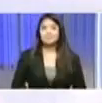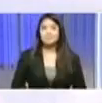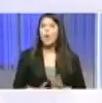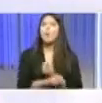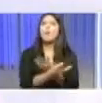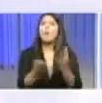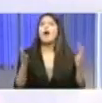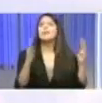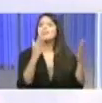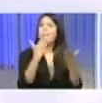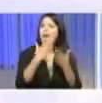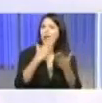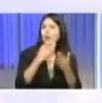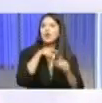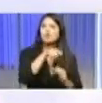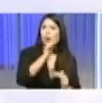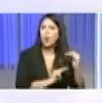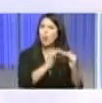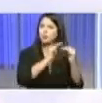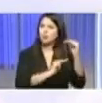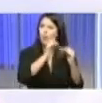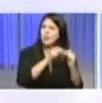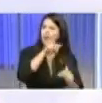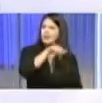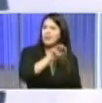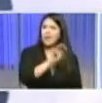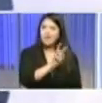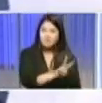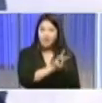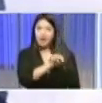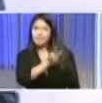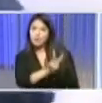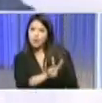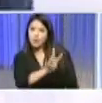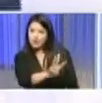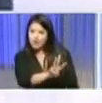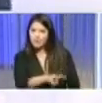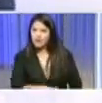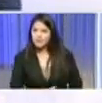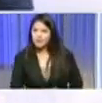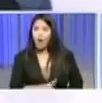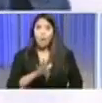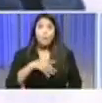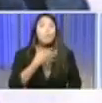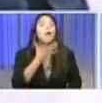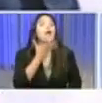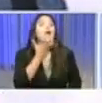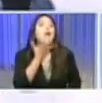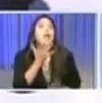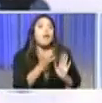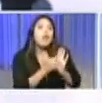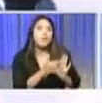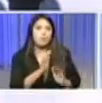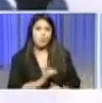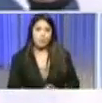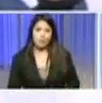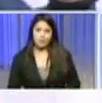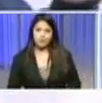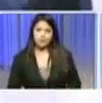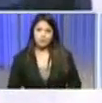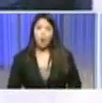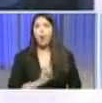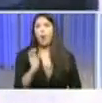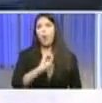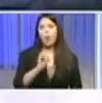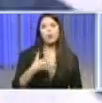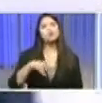¿Cuántas escuelas ha construido, parásito del BMW? Para poner un ejemplo. O cuando